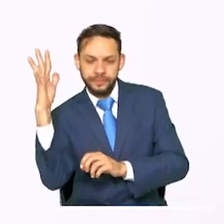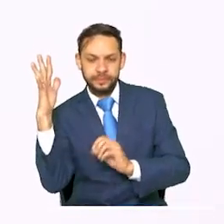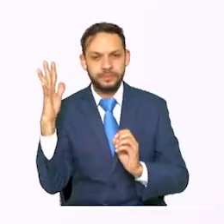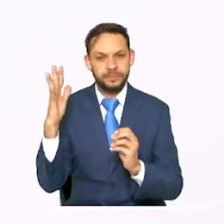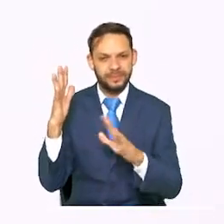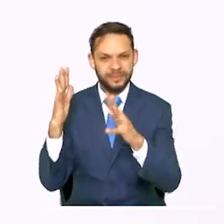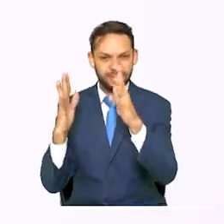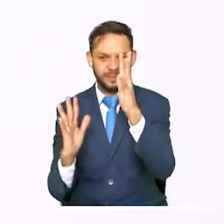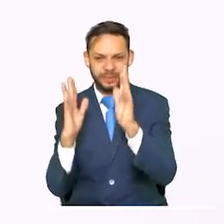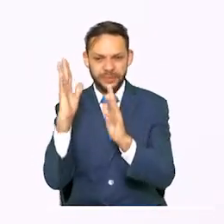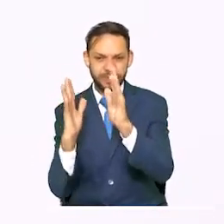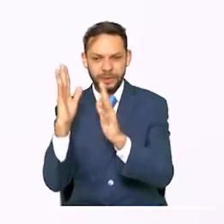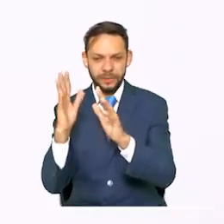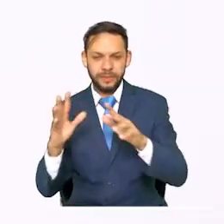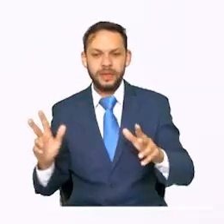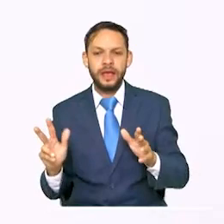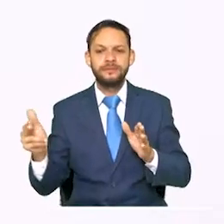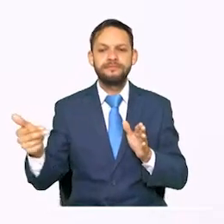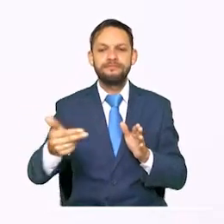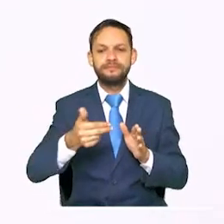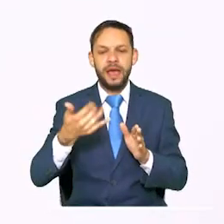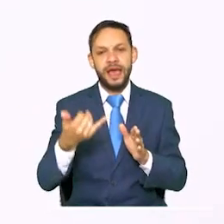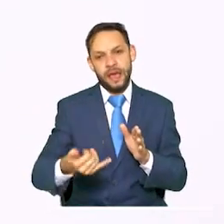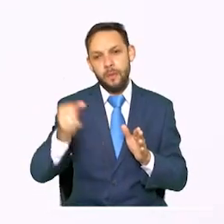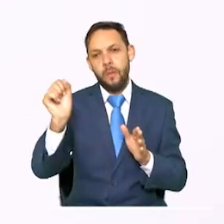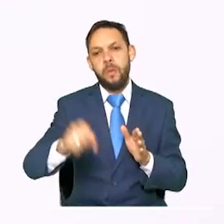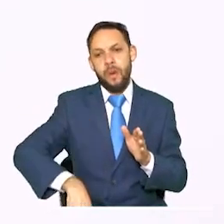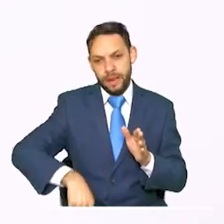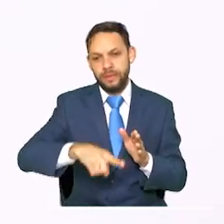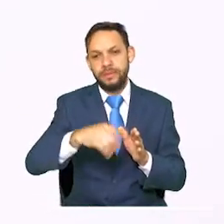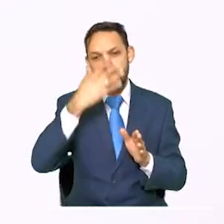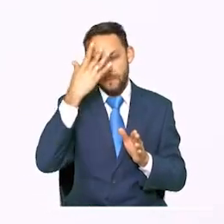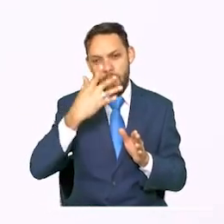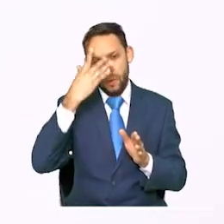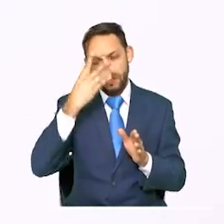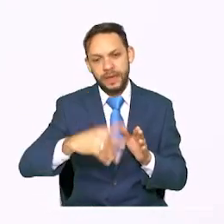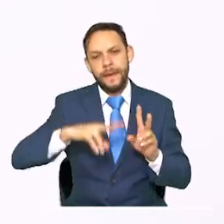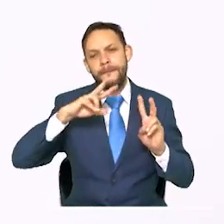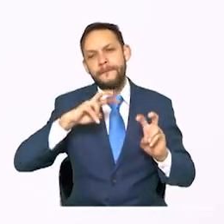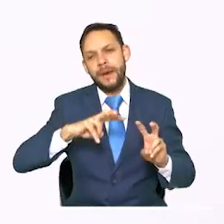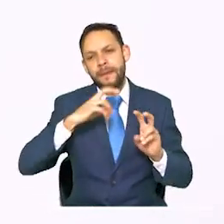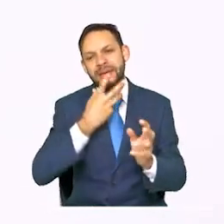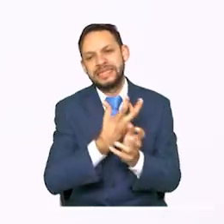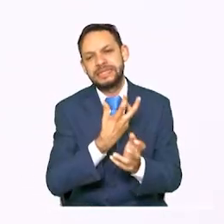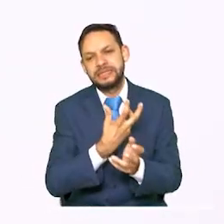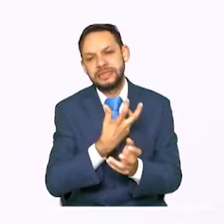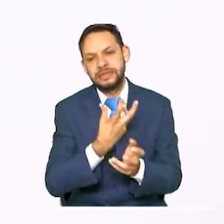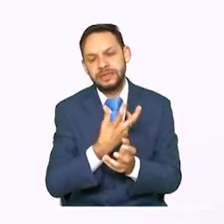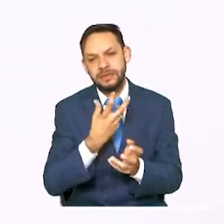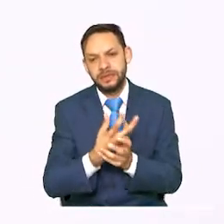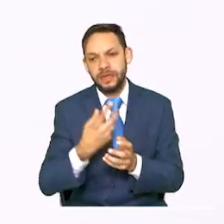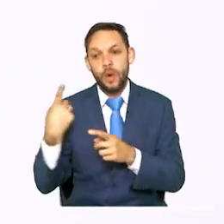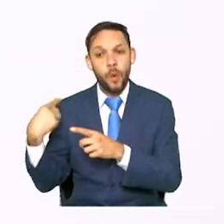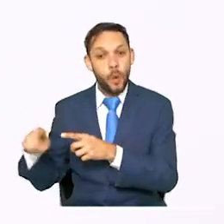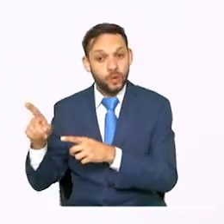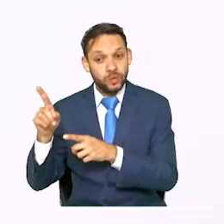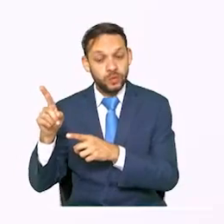legales de cannabis para la extracción de esos principios activos, y existen diferentes